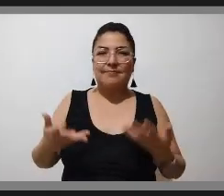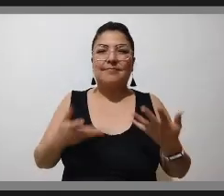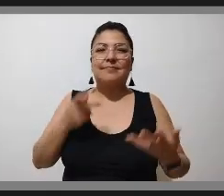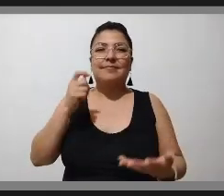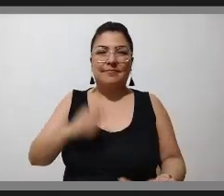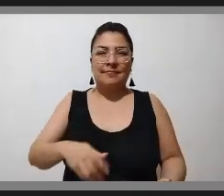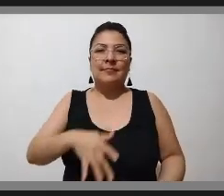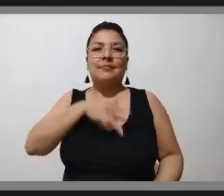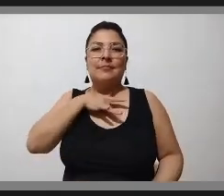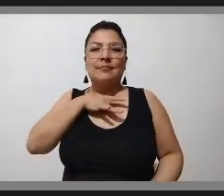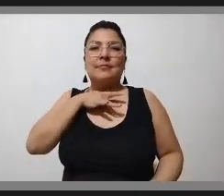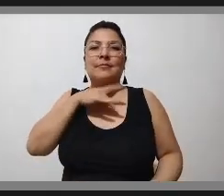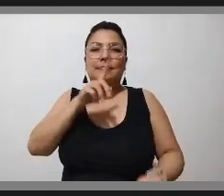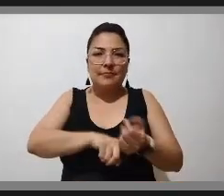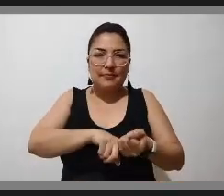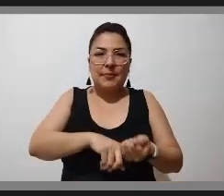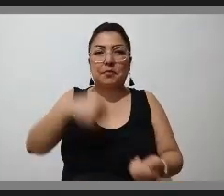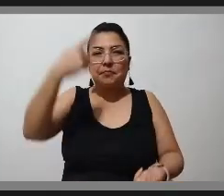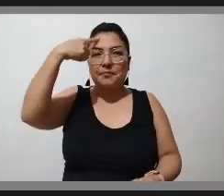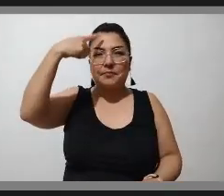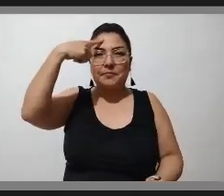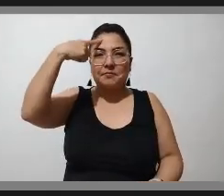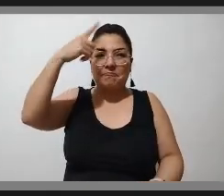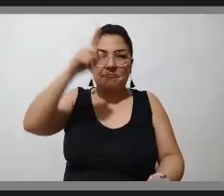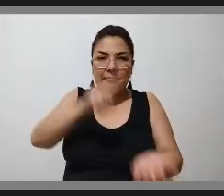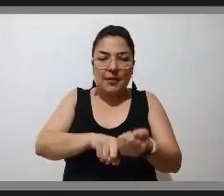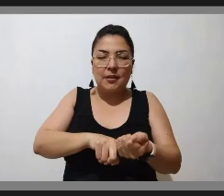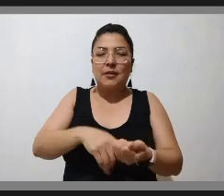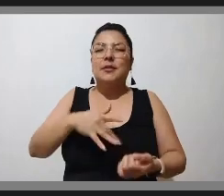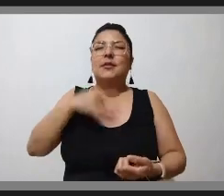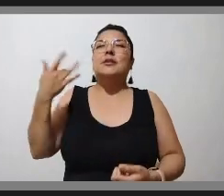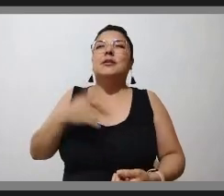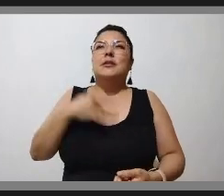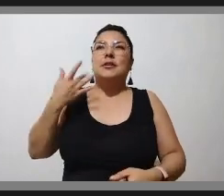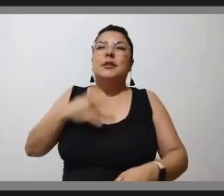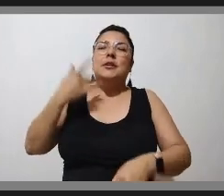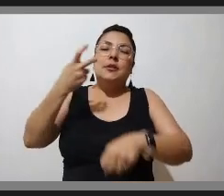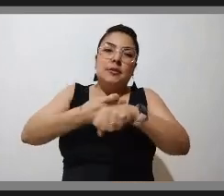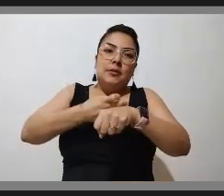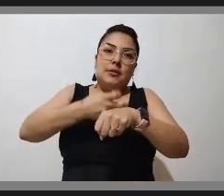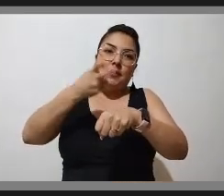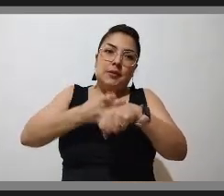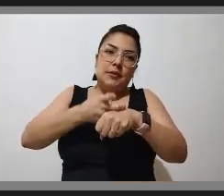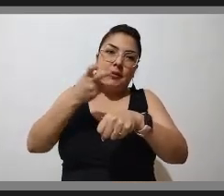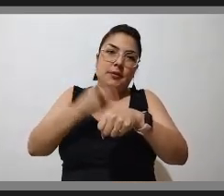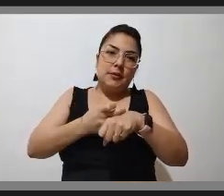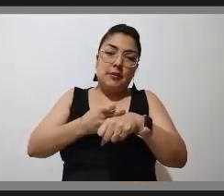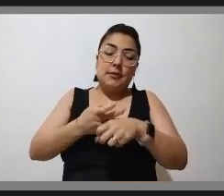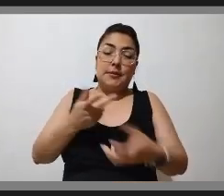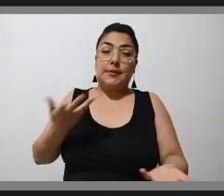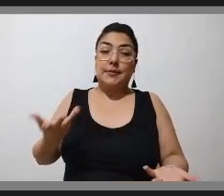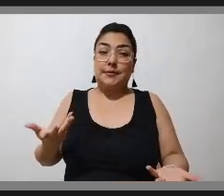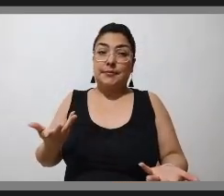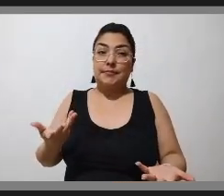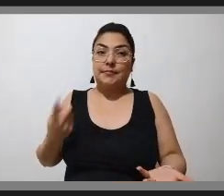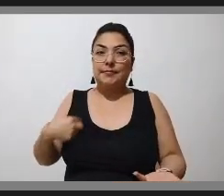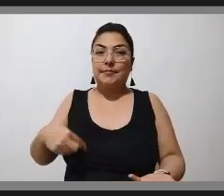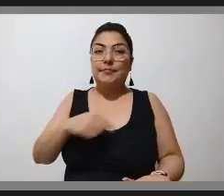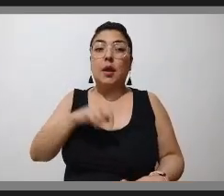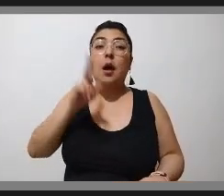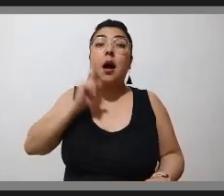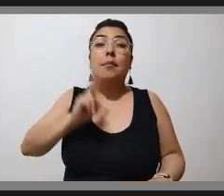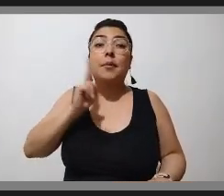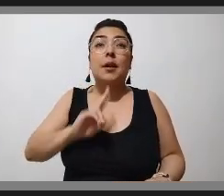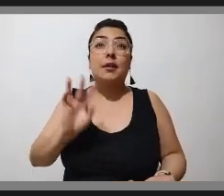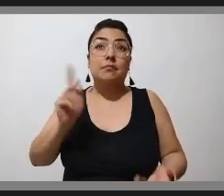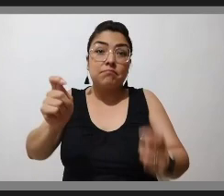toda esa carga emocional y psicológica que no nos permite ni siquiera dar el primer paso para ver si podemos estar